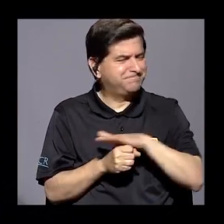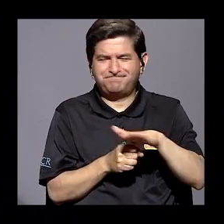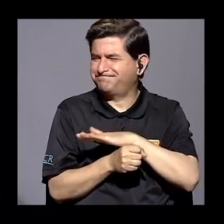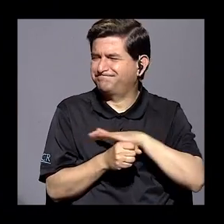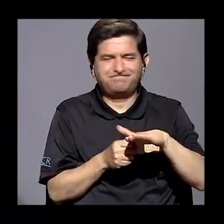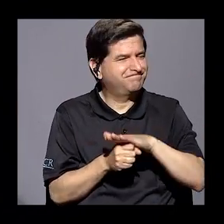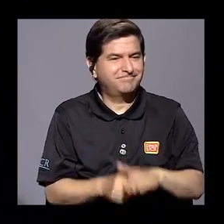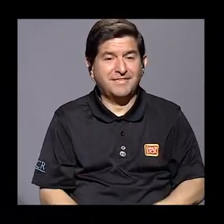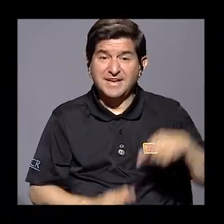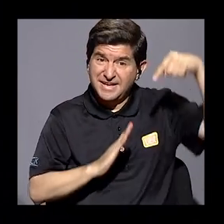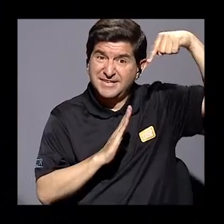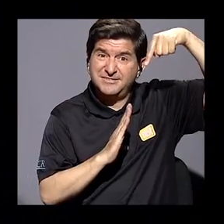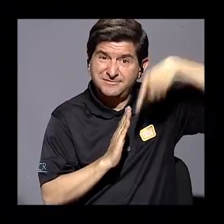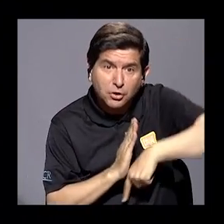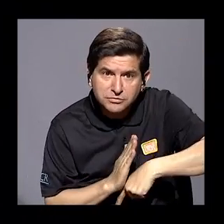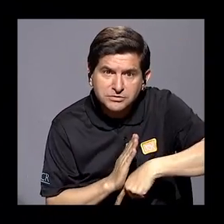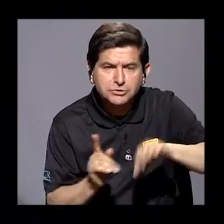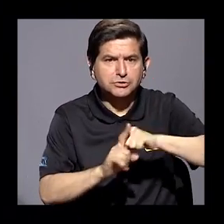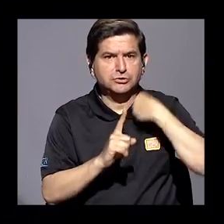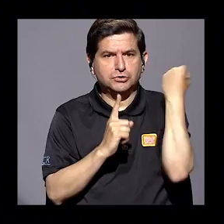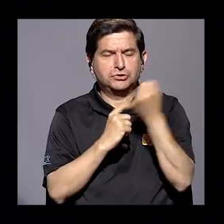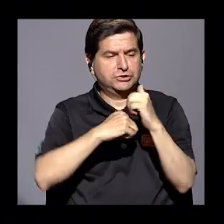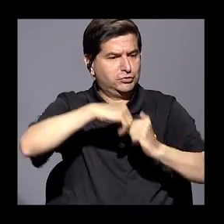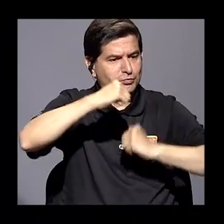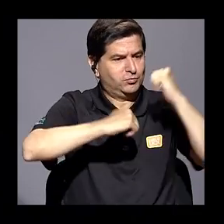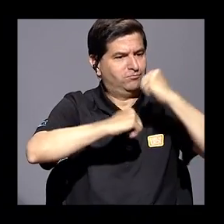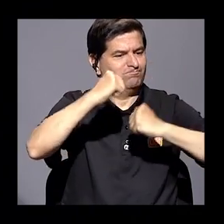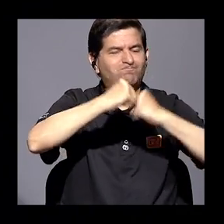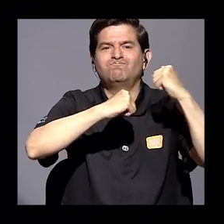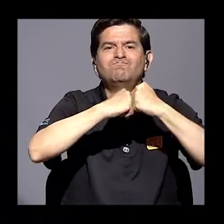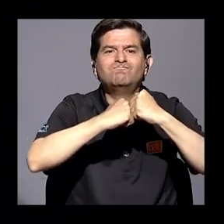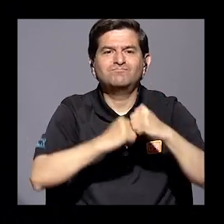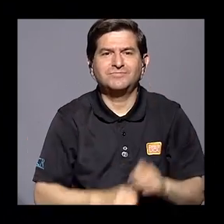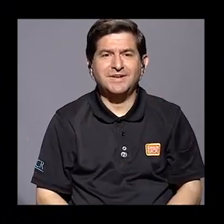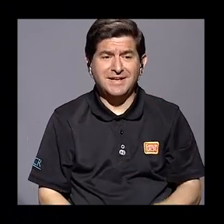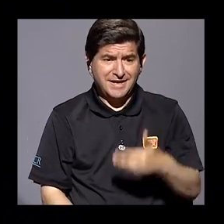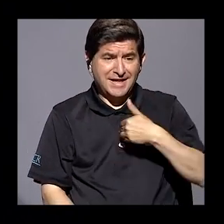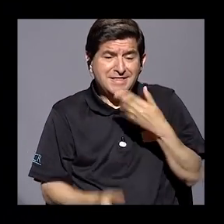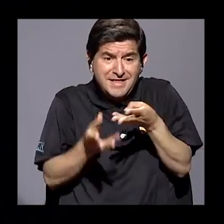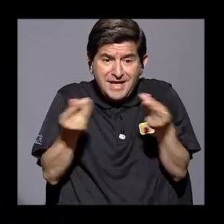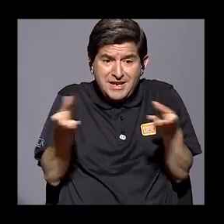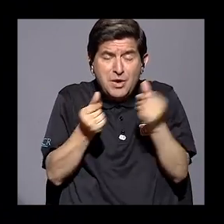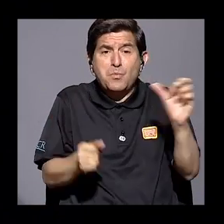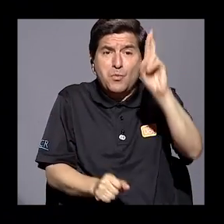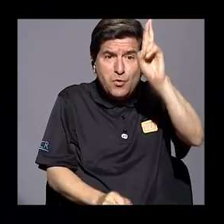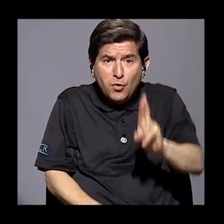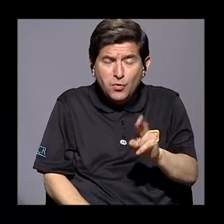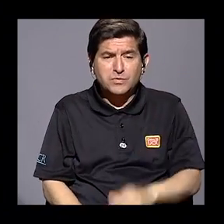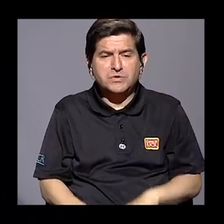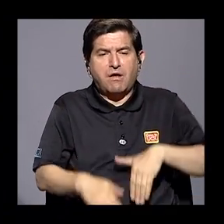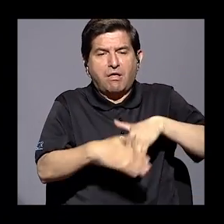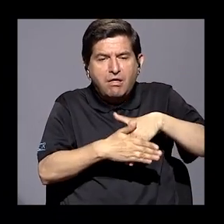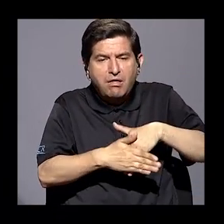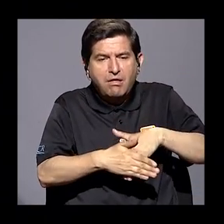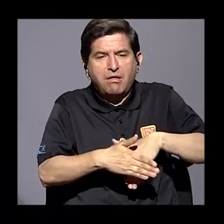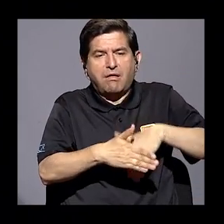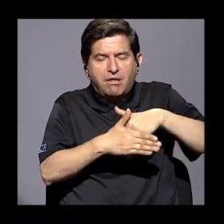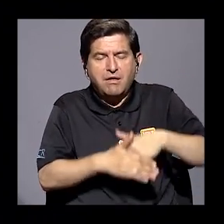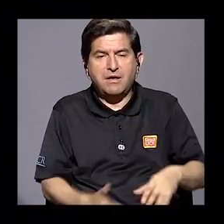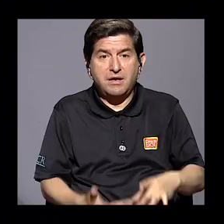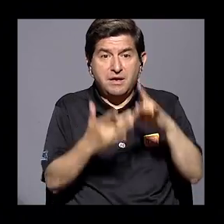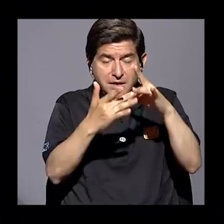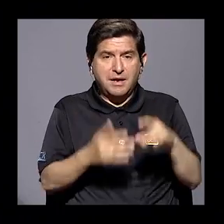insuficientes por de fondo el asunto estructural en la estructura productiva costarricense está estancada